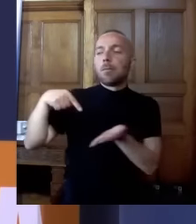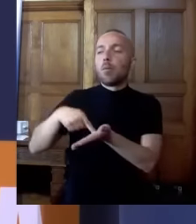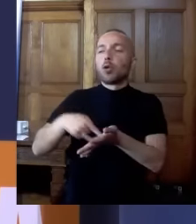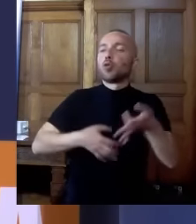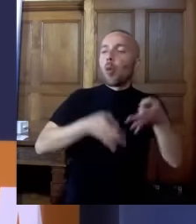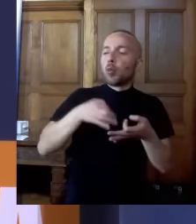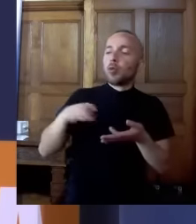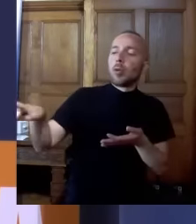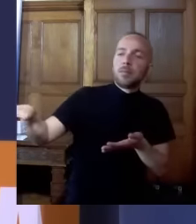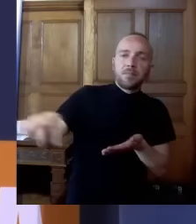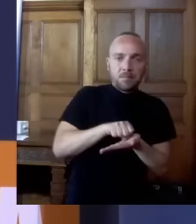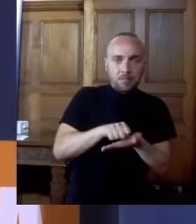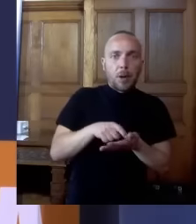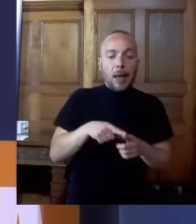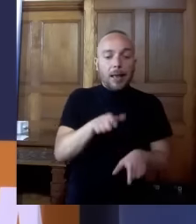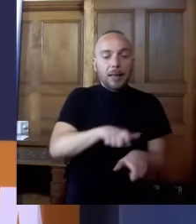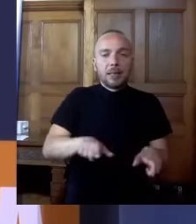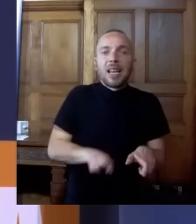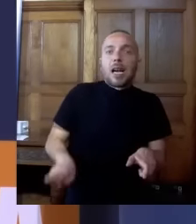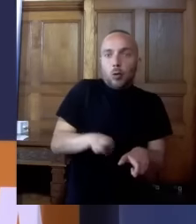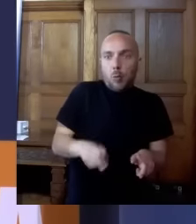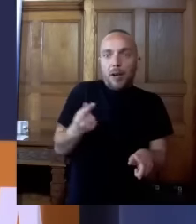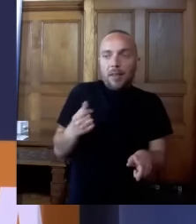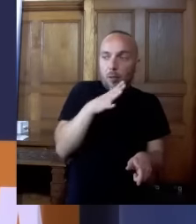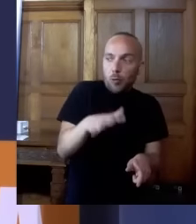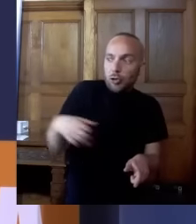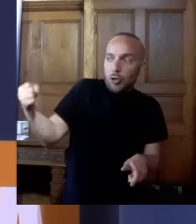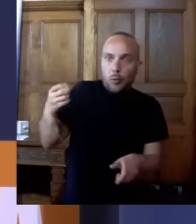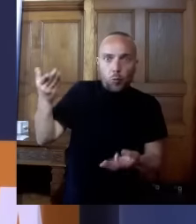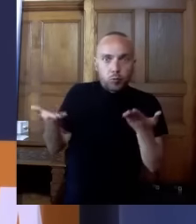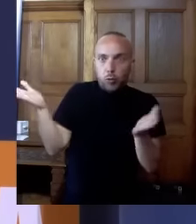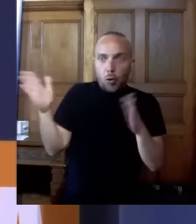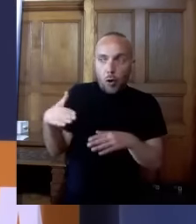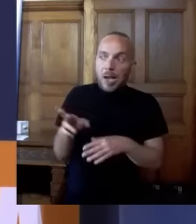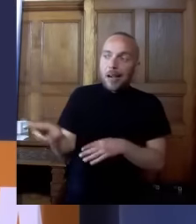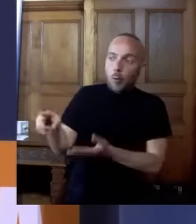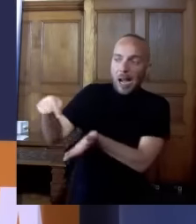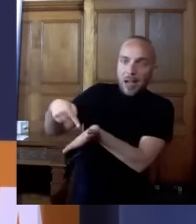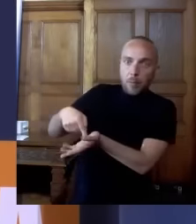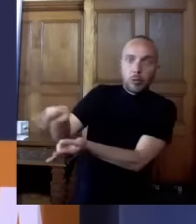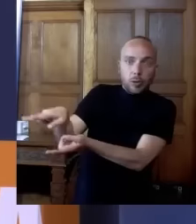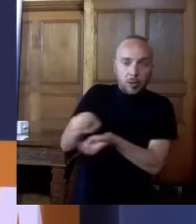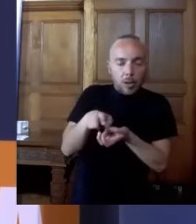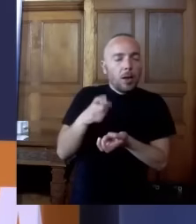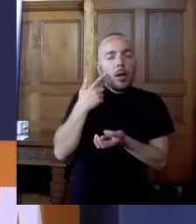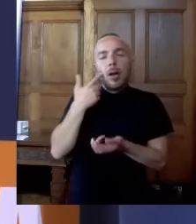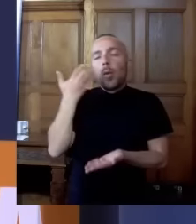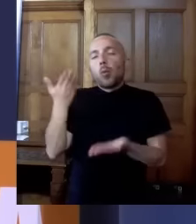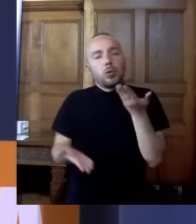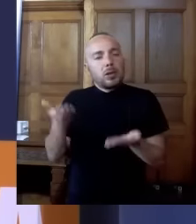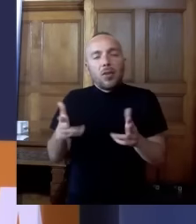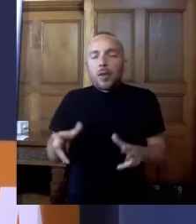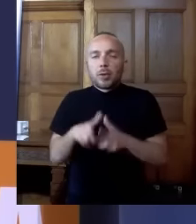este país recupere ese dinero que los bancos se han llevado injustamente es una cuestión de sentido común compañeros y compañeras es una cuestión de